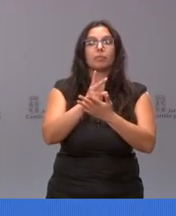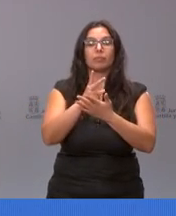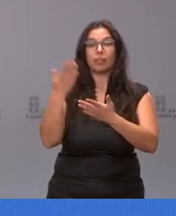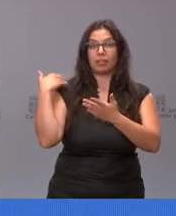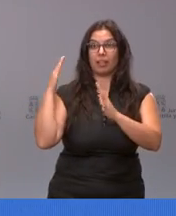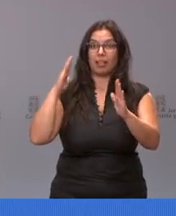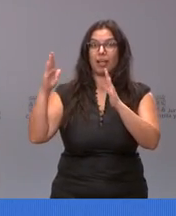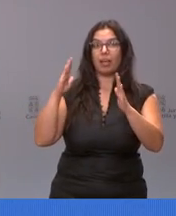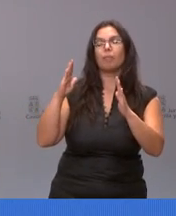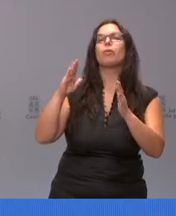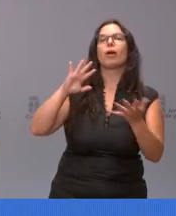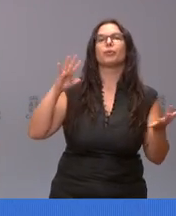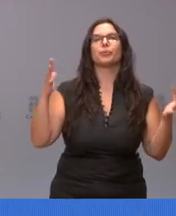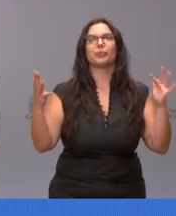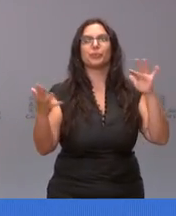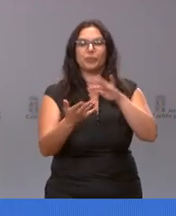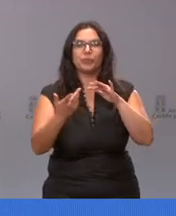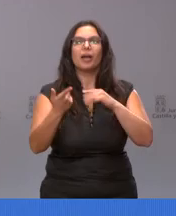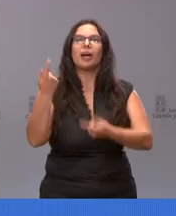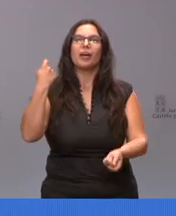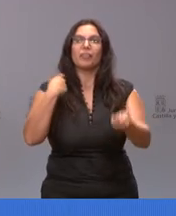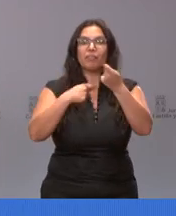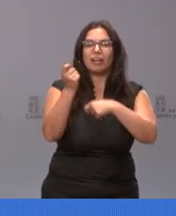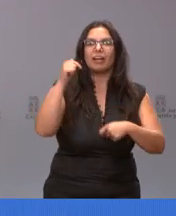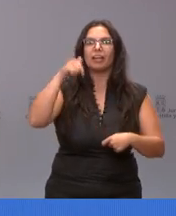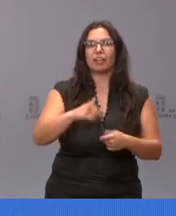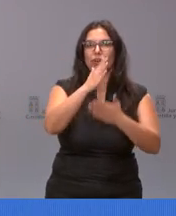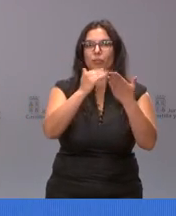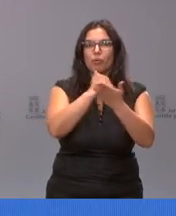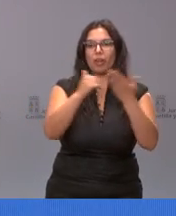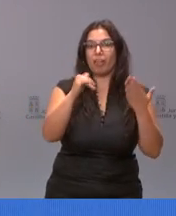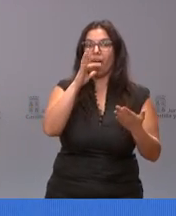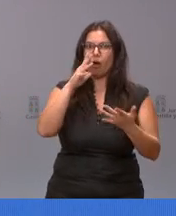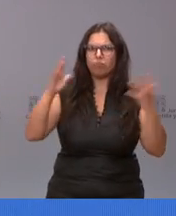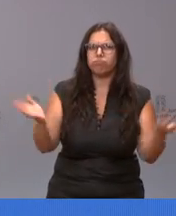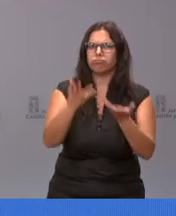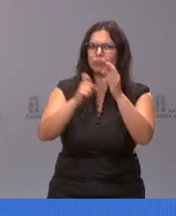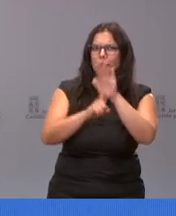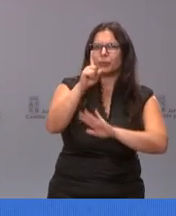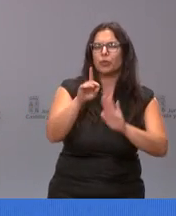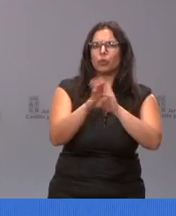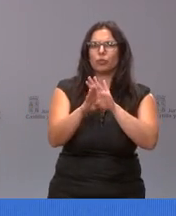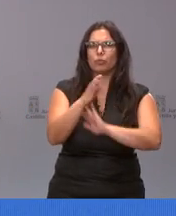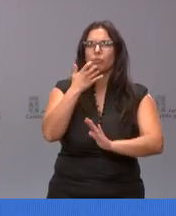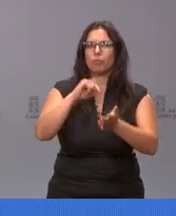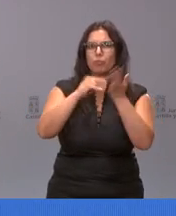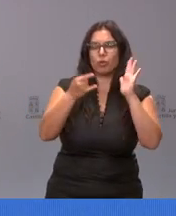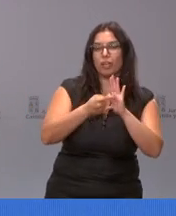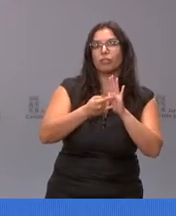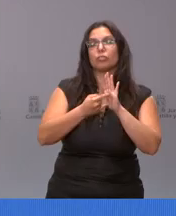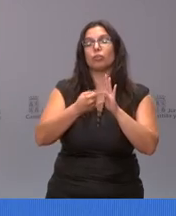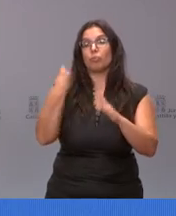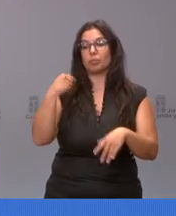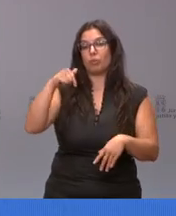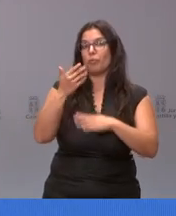entonces en las gentes de nuestra comunidad y cuyo germen sigue potenciándose a día de hoy con proyectos y planes como el que